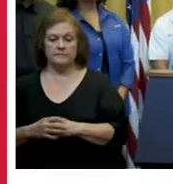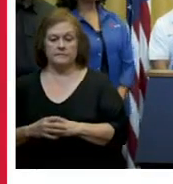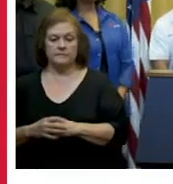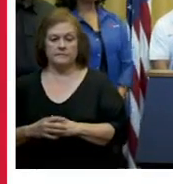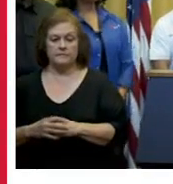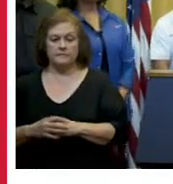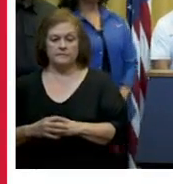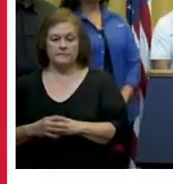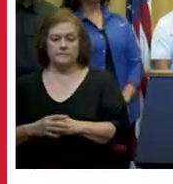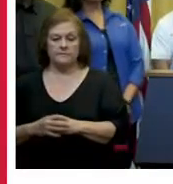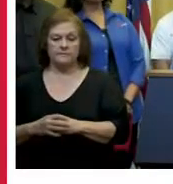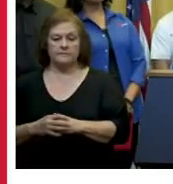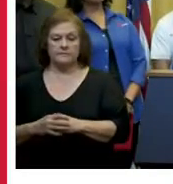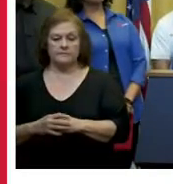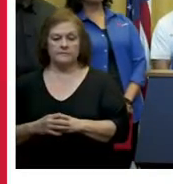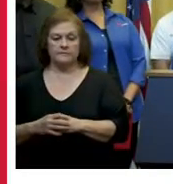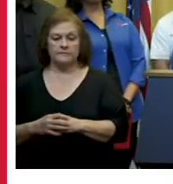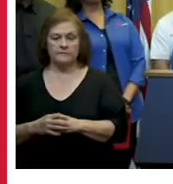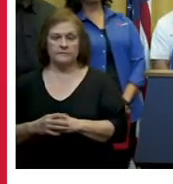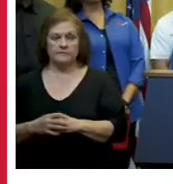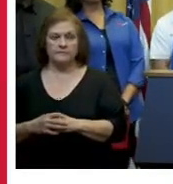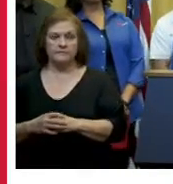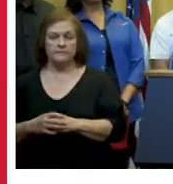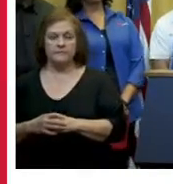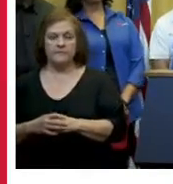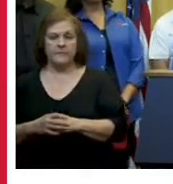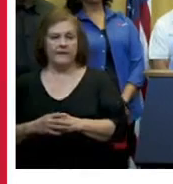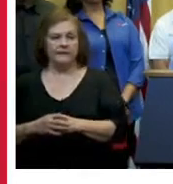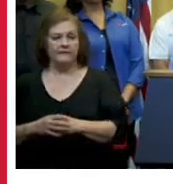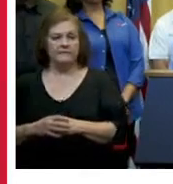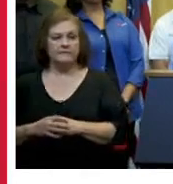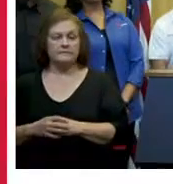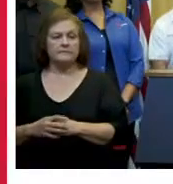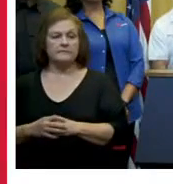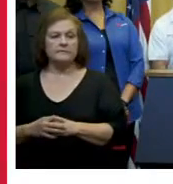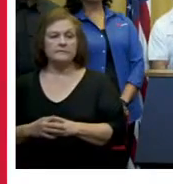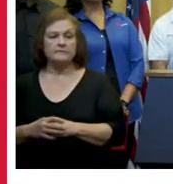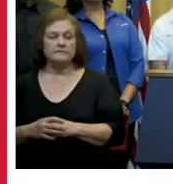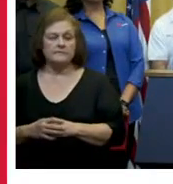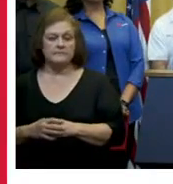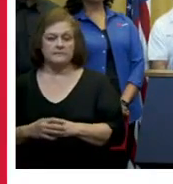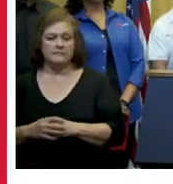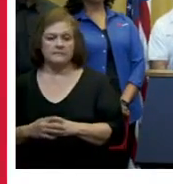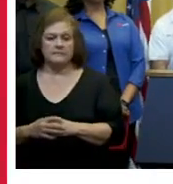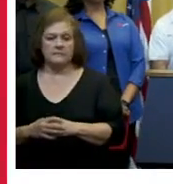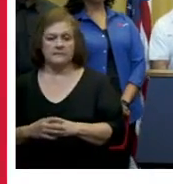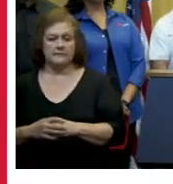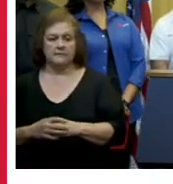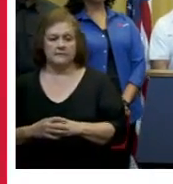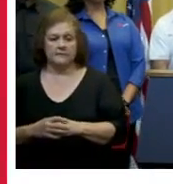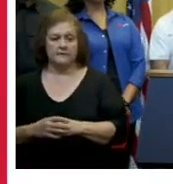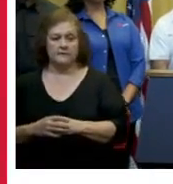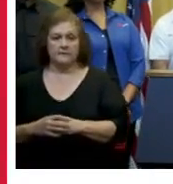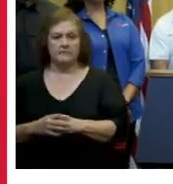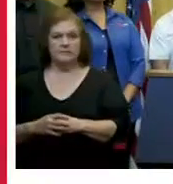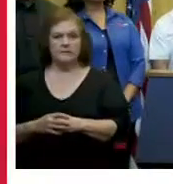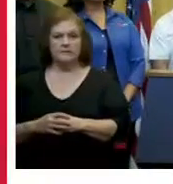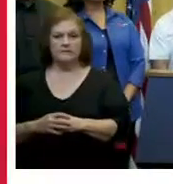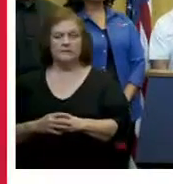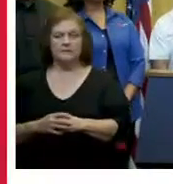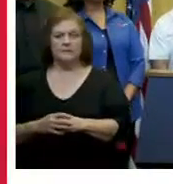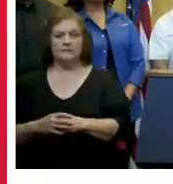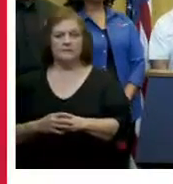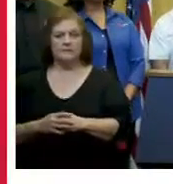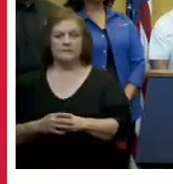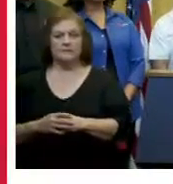palabra berry para que puedes recibir más información de esta particular tormenta pero tenga mucho cuidado